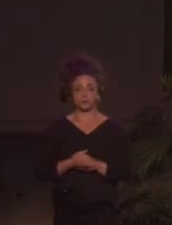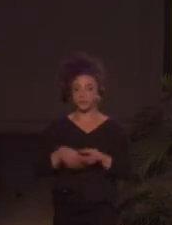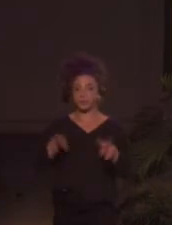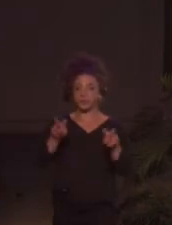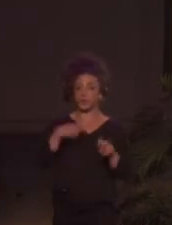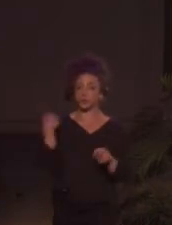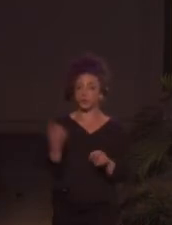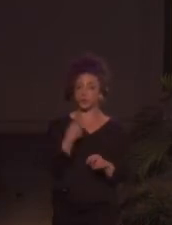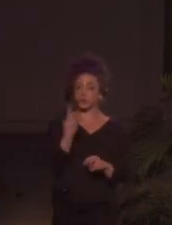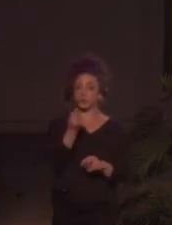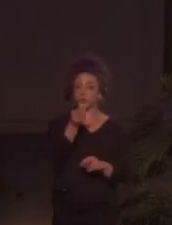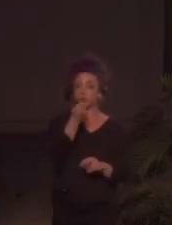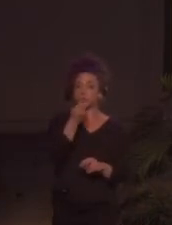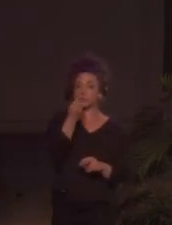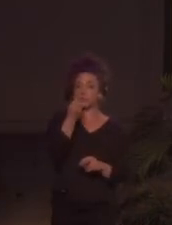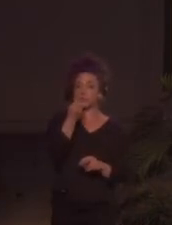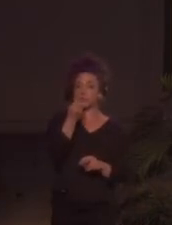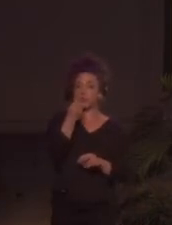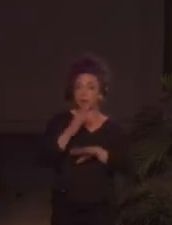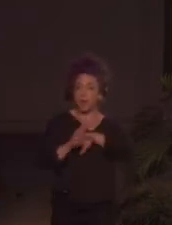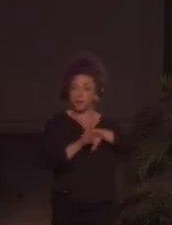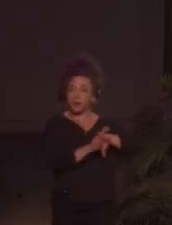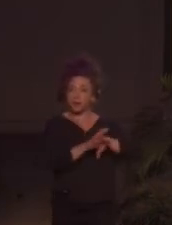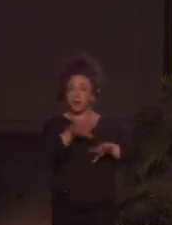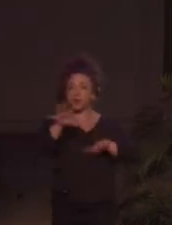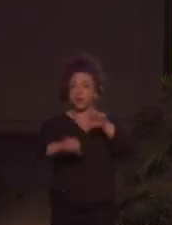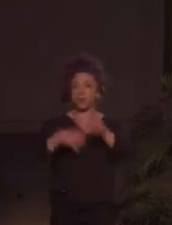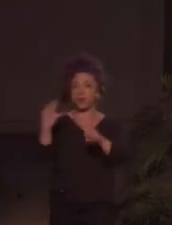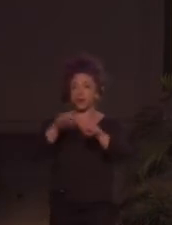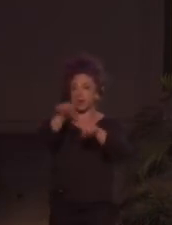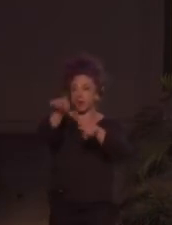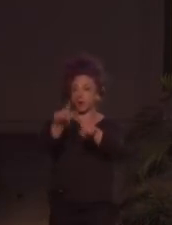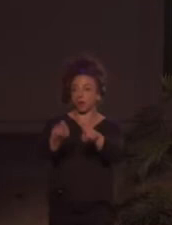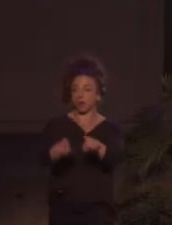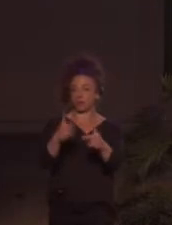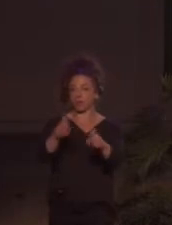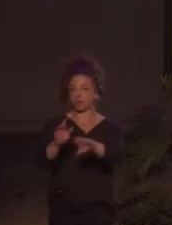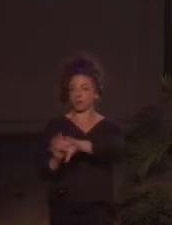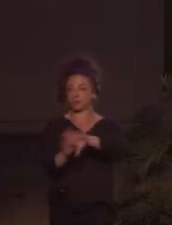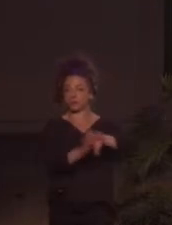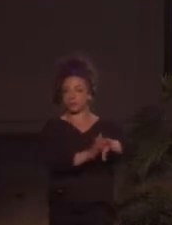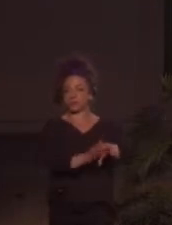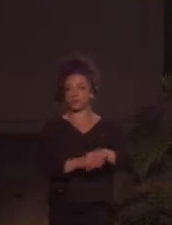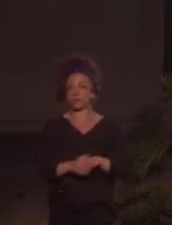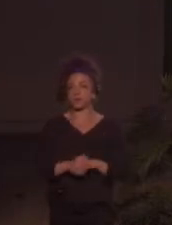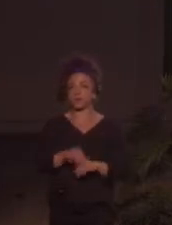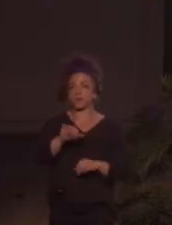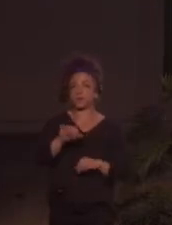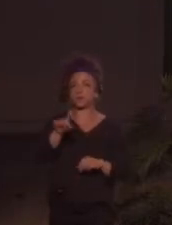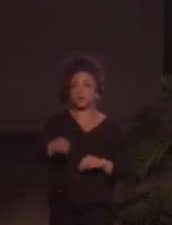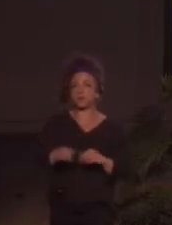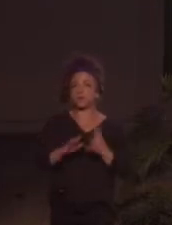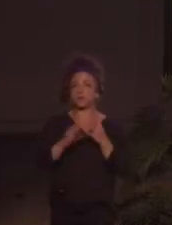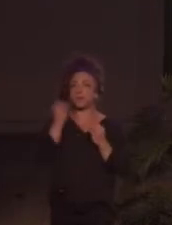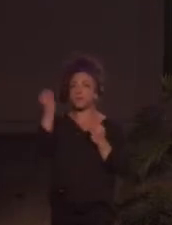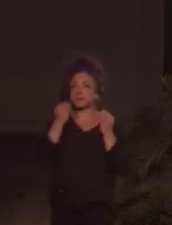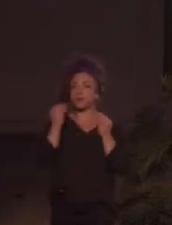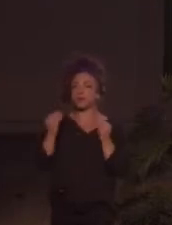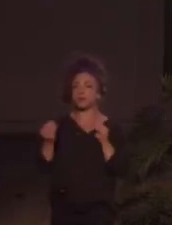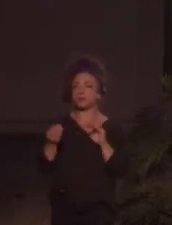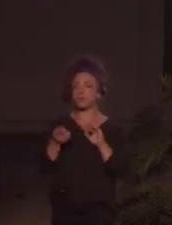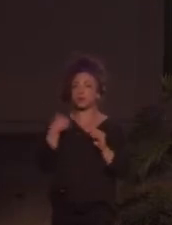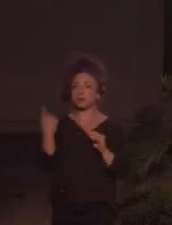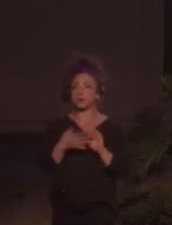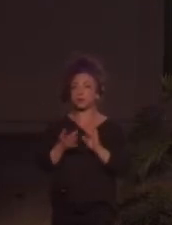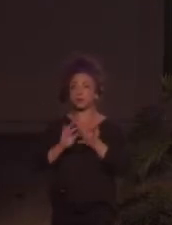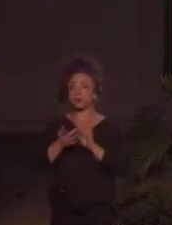ja, eta sakon analizatzea zergatik harremantzen garen horrela animaliekin, zer egin